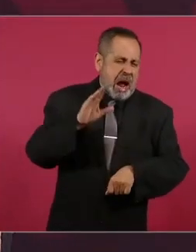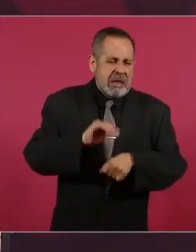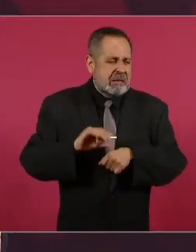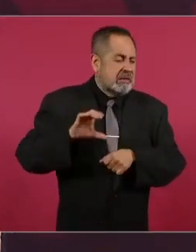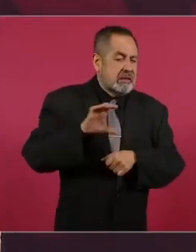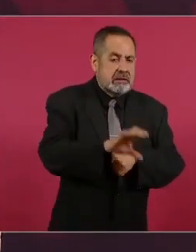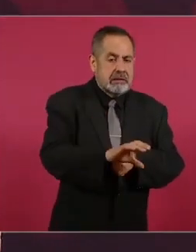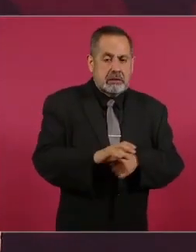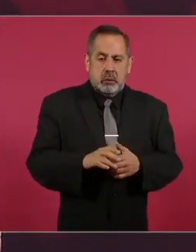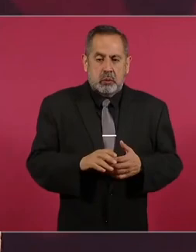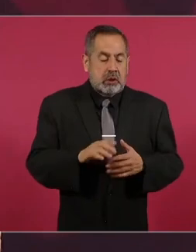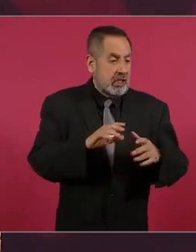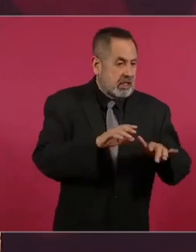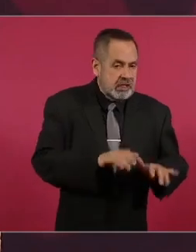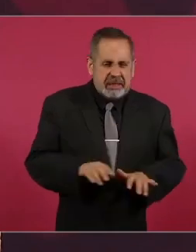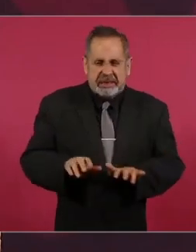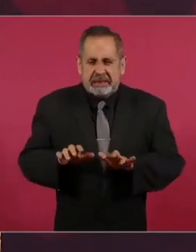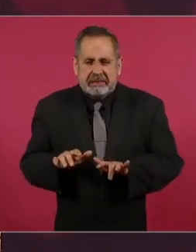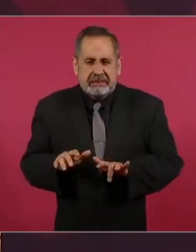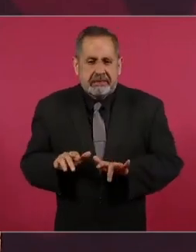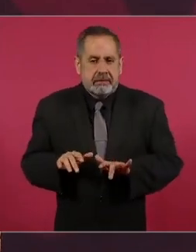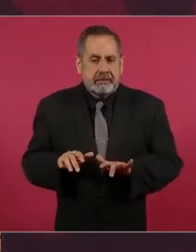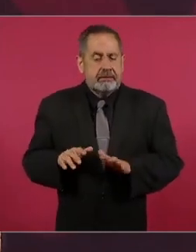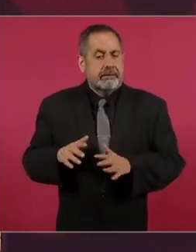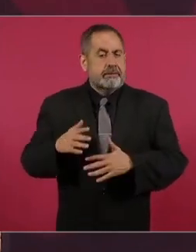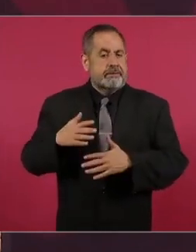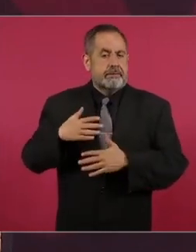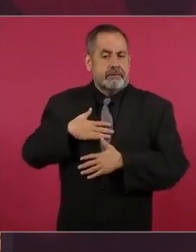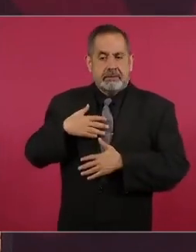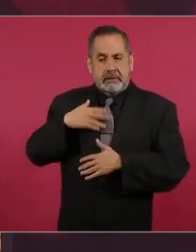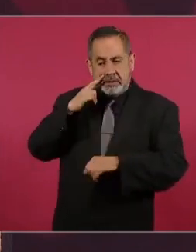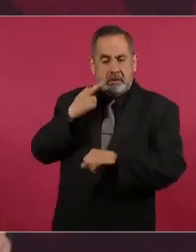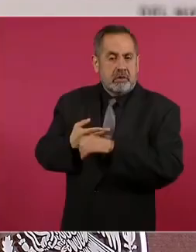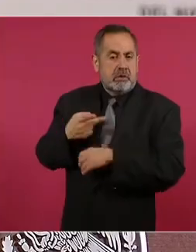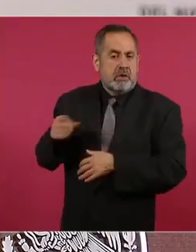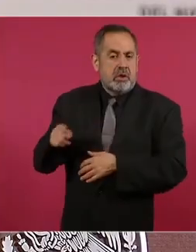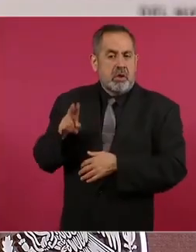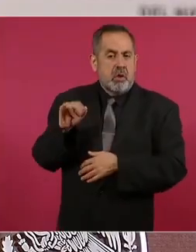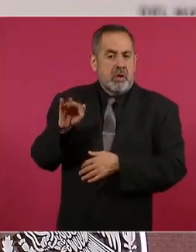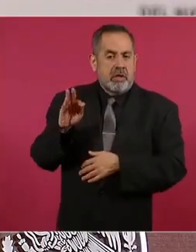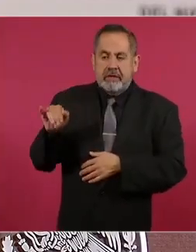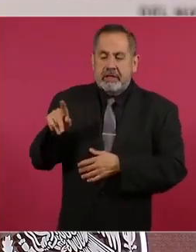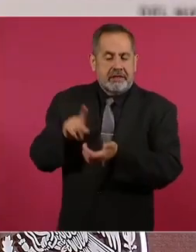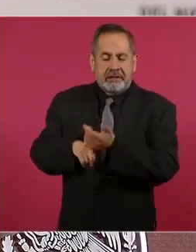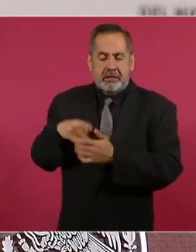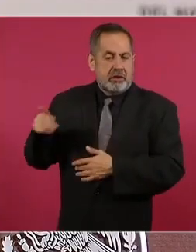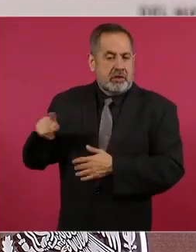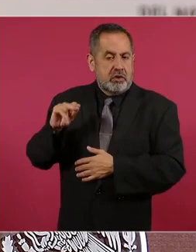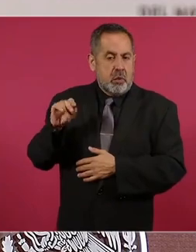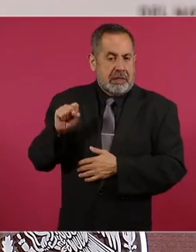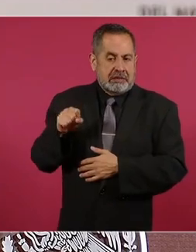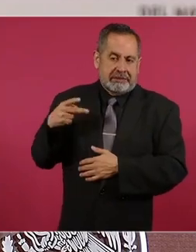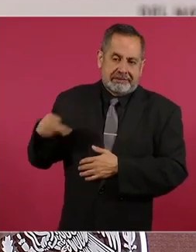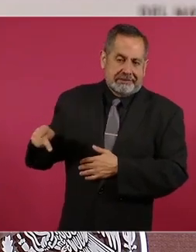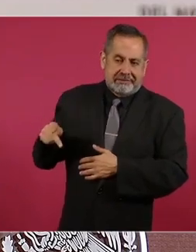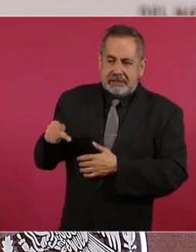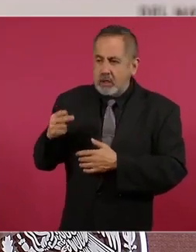ese equipo fue utilizada no le corresponde a la Unidad de Inteligencia Financiera, como es natural,